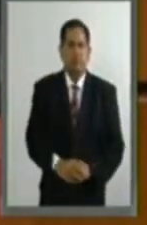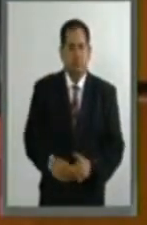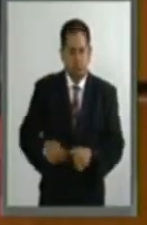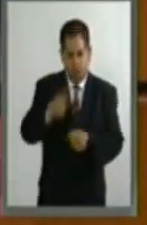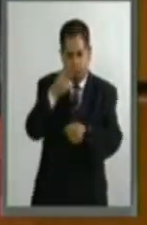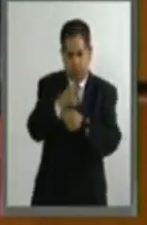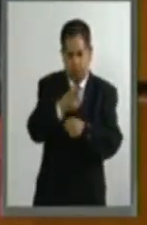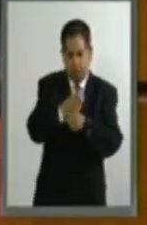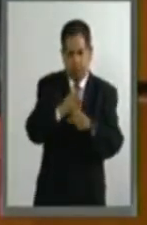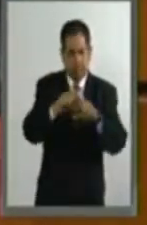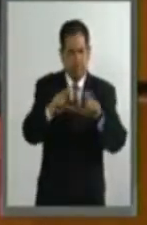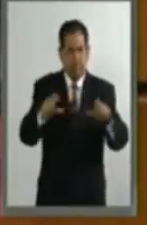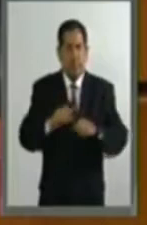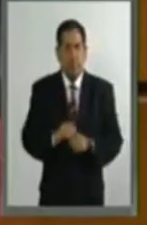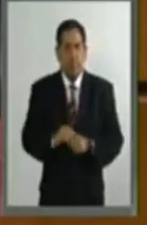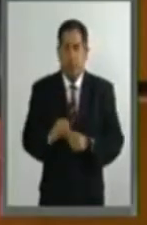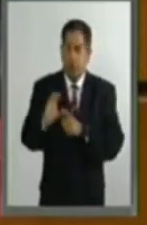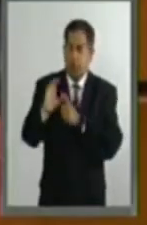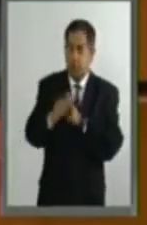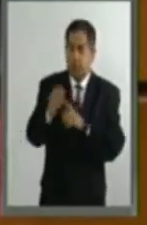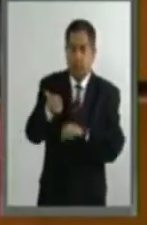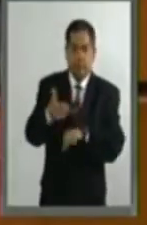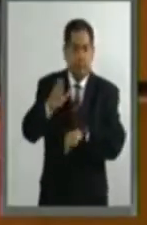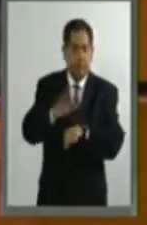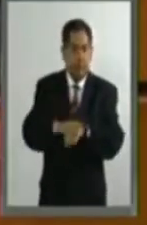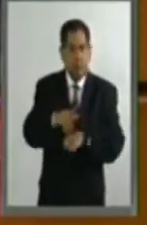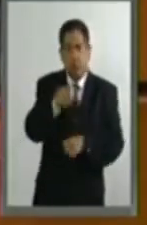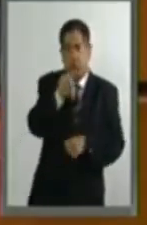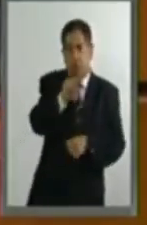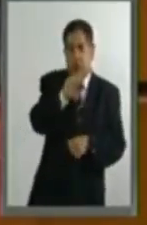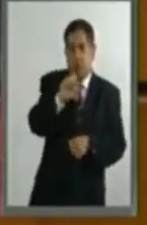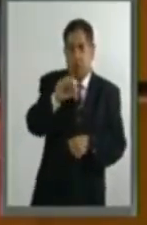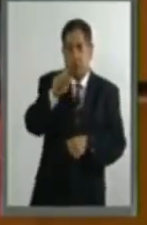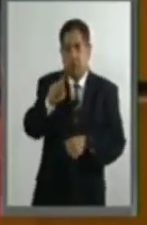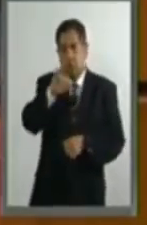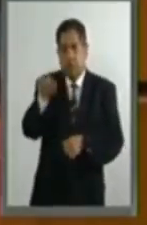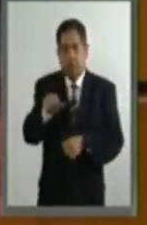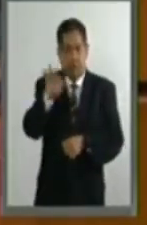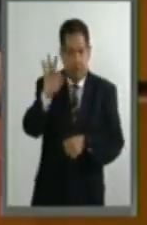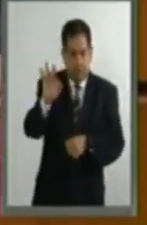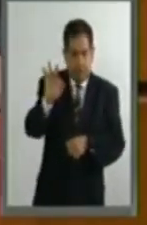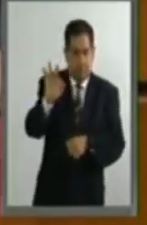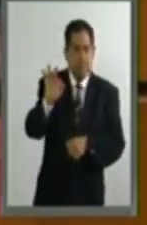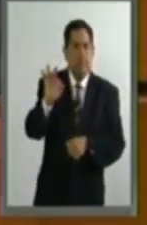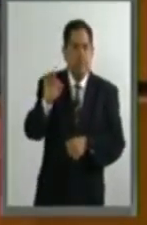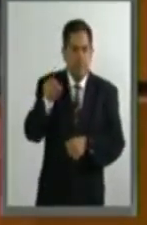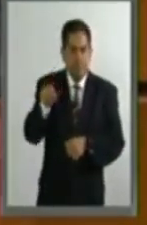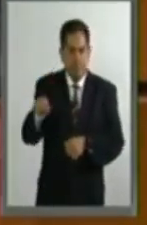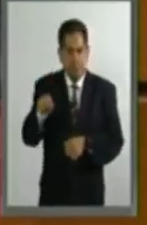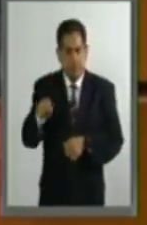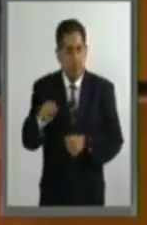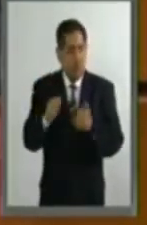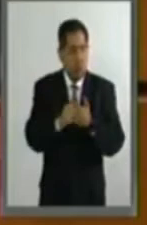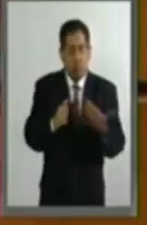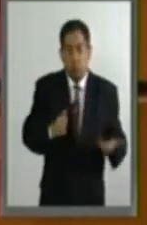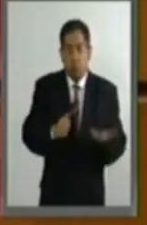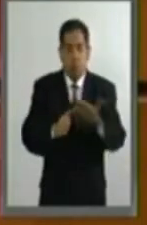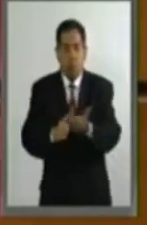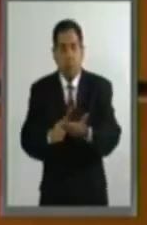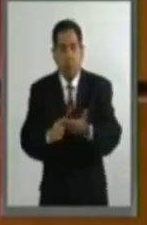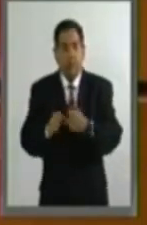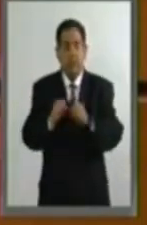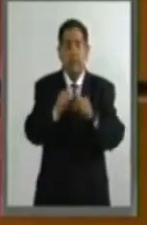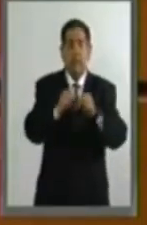Segundo, la Comisión de Administración del Tribunal Electoral del Poder Judicial de la Federación, a propuesta de la Sala